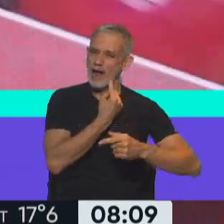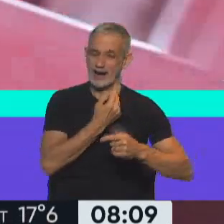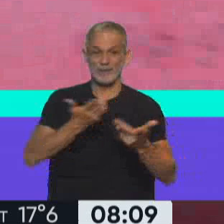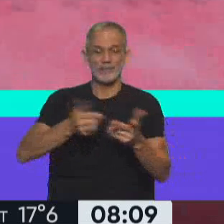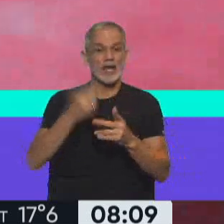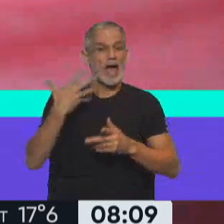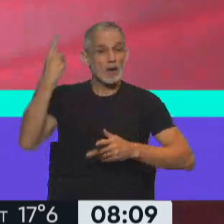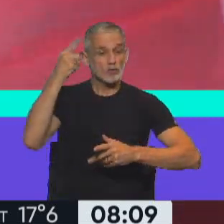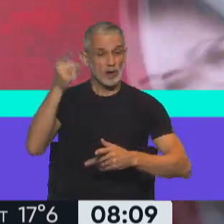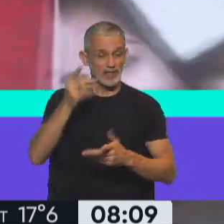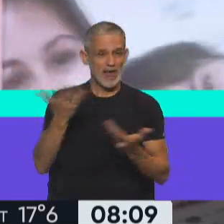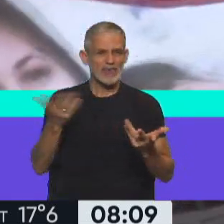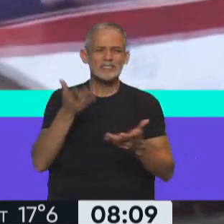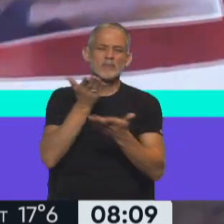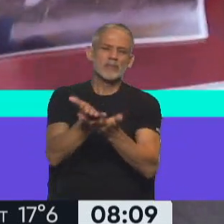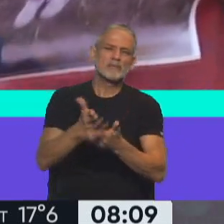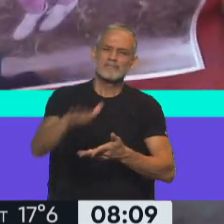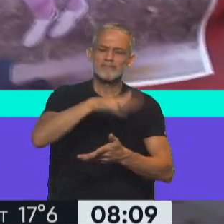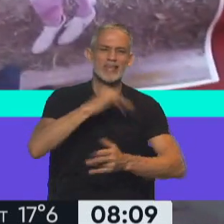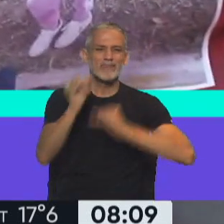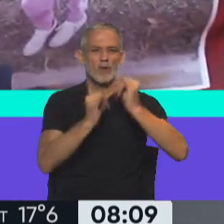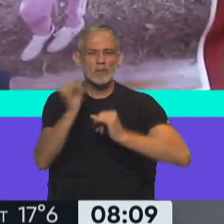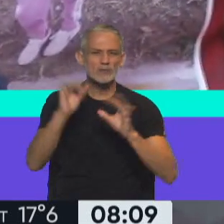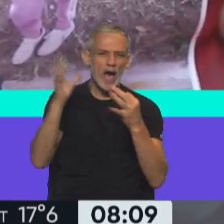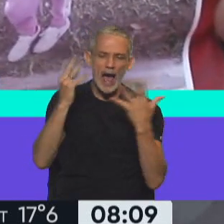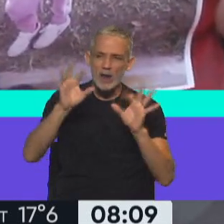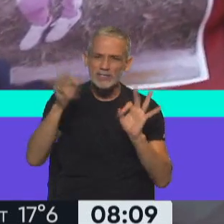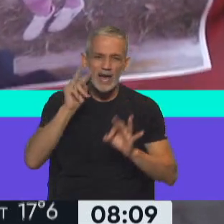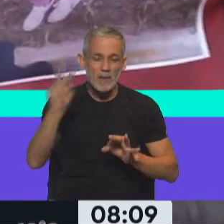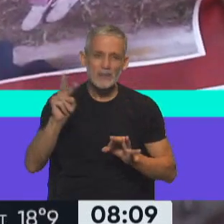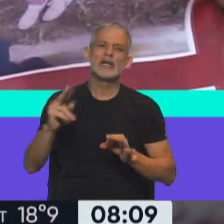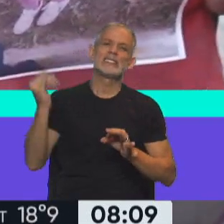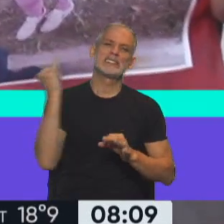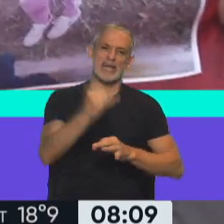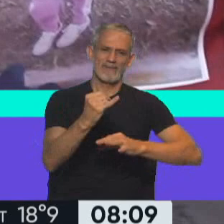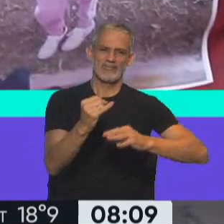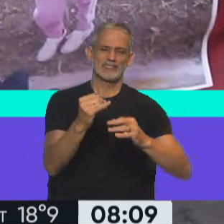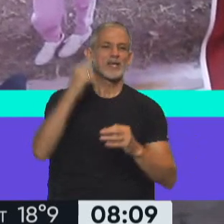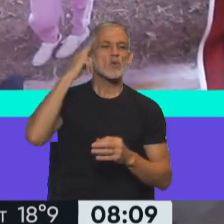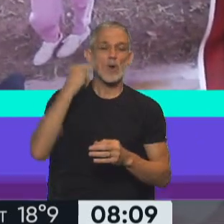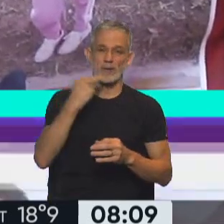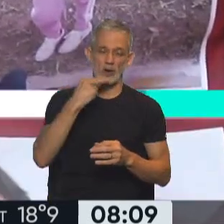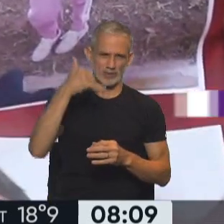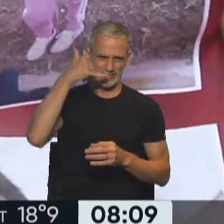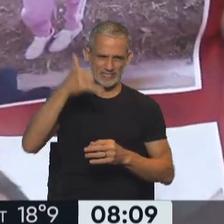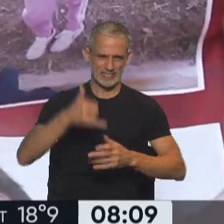autoridades solicitan que cualquier información sea comunicada al 911.